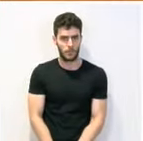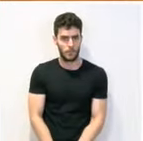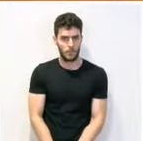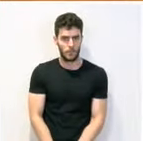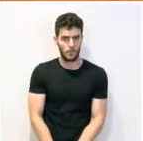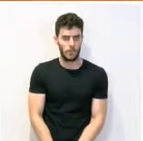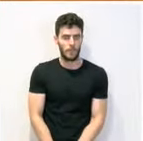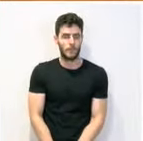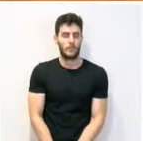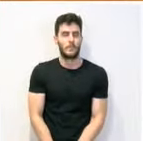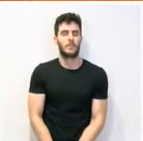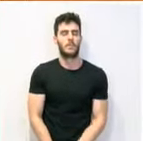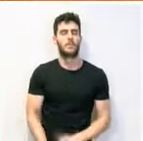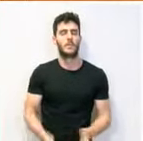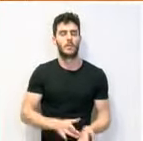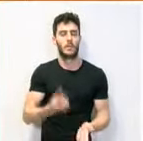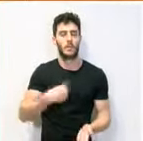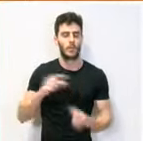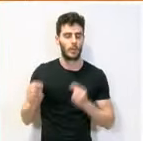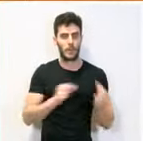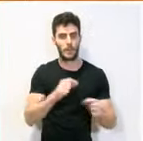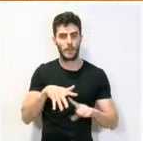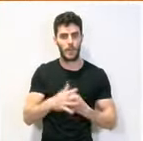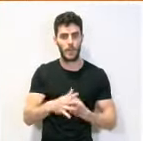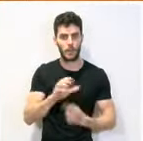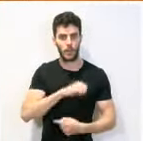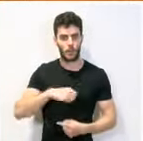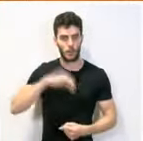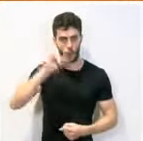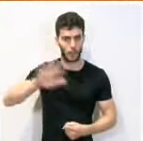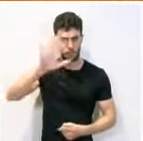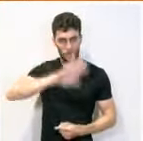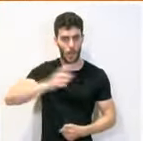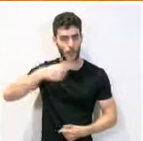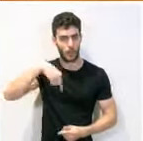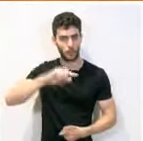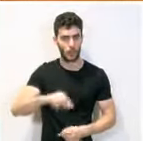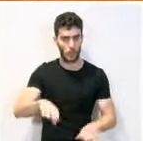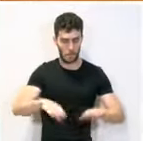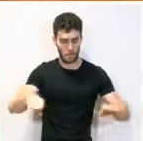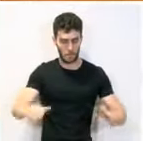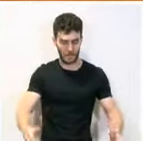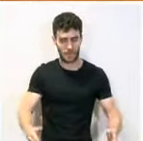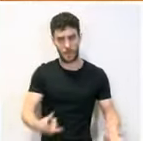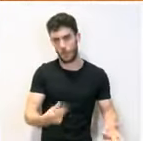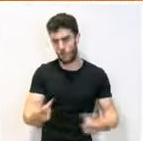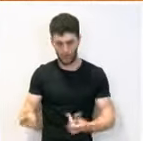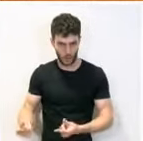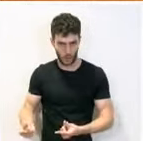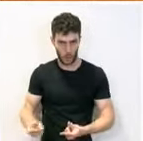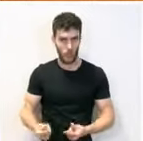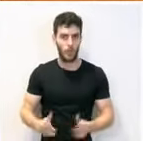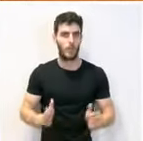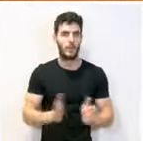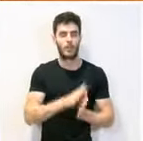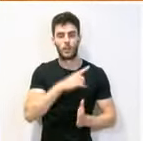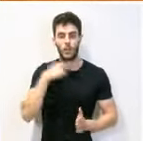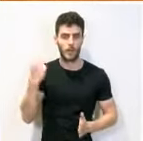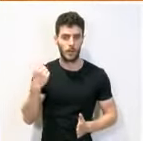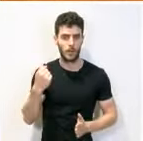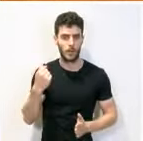Cuando abordamos el debate sobre el estado de la región, pusimos mesas en Logroño, en Santo Domingo,